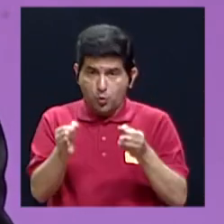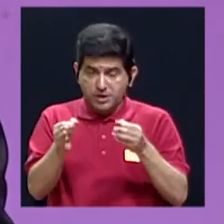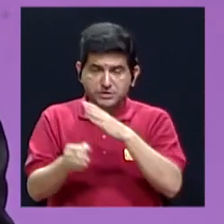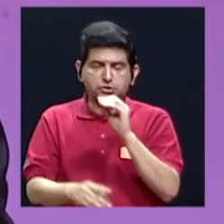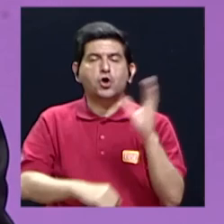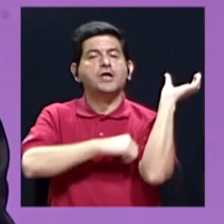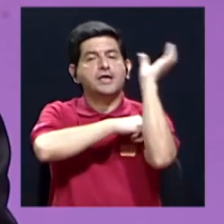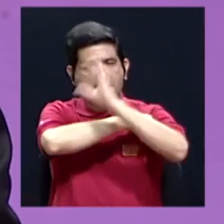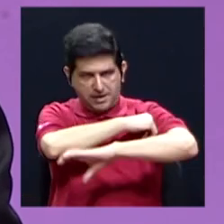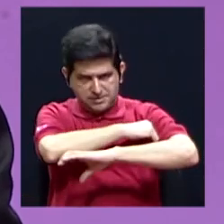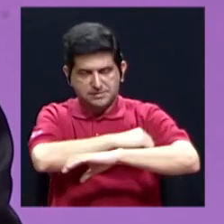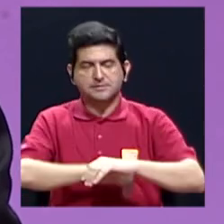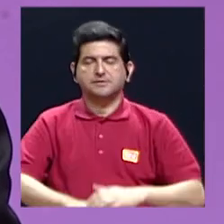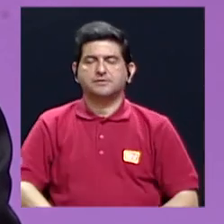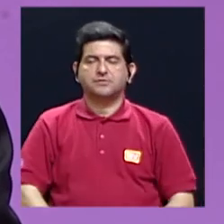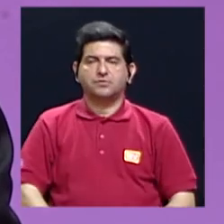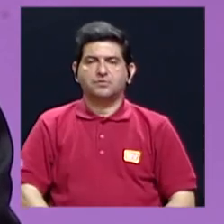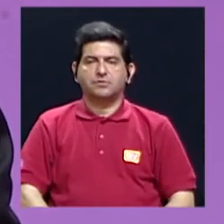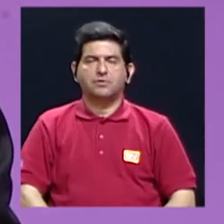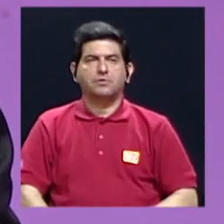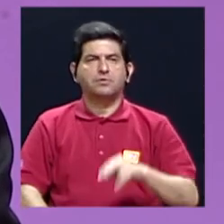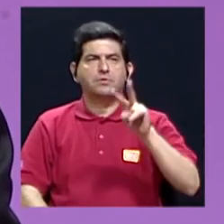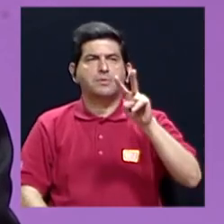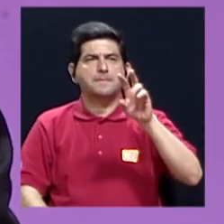en una condena de